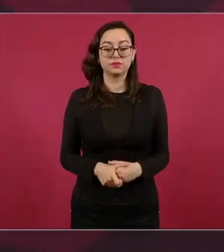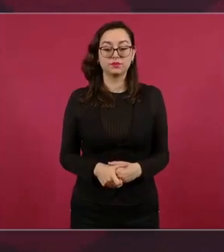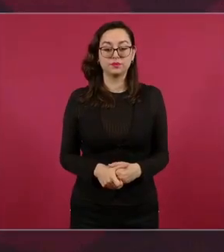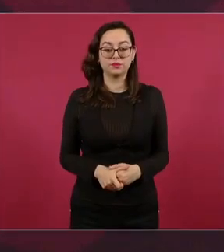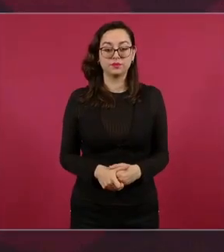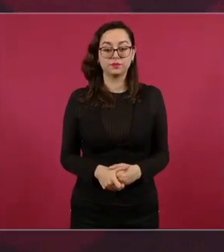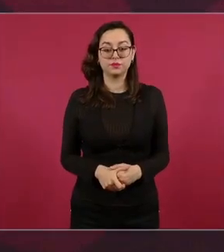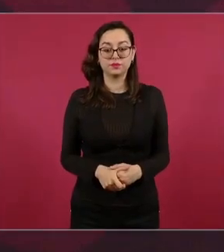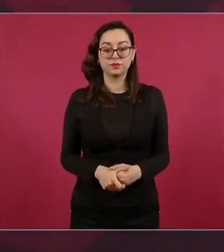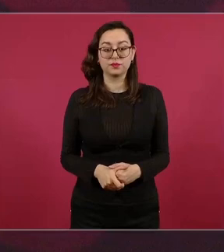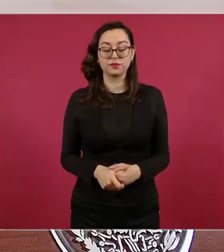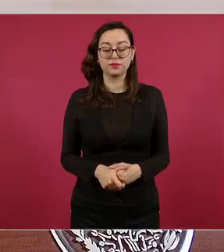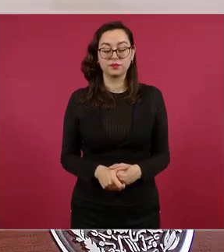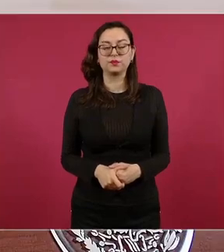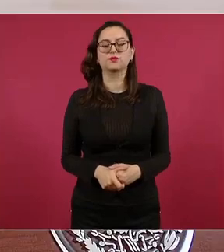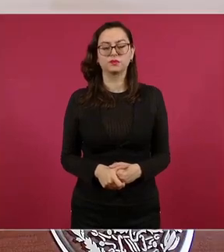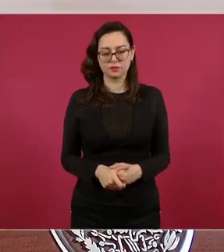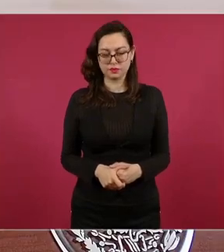Sí,